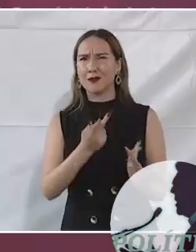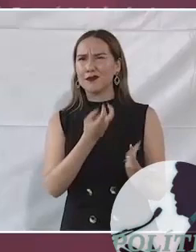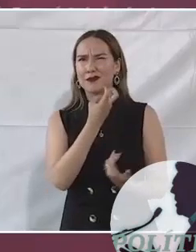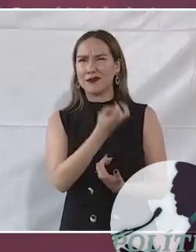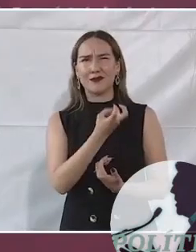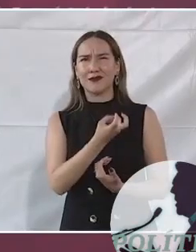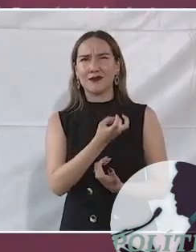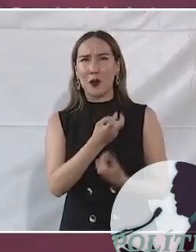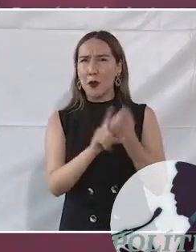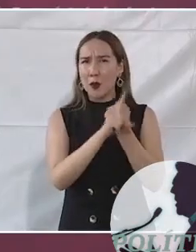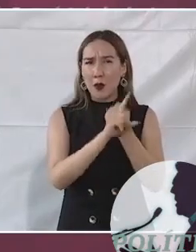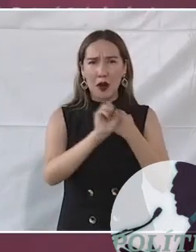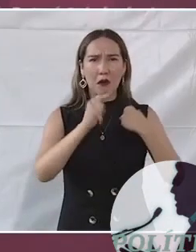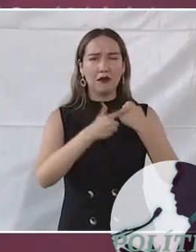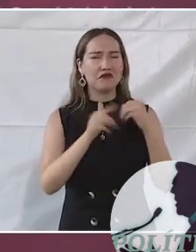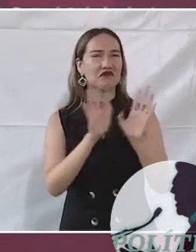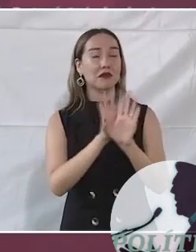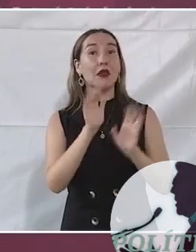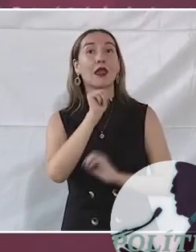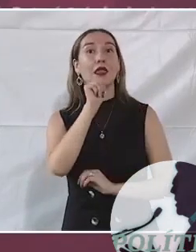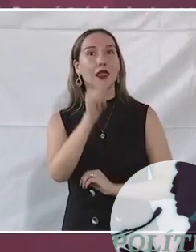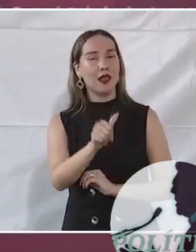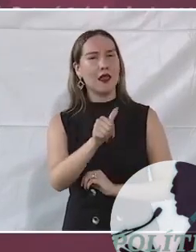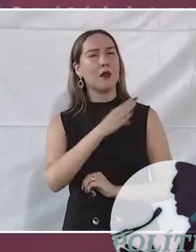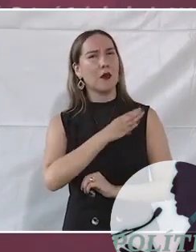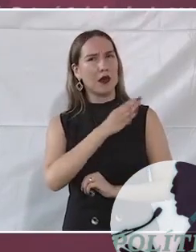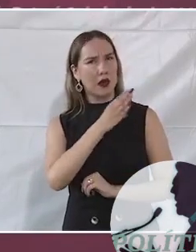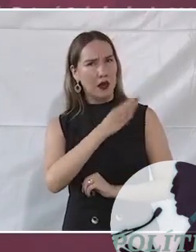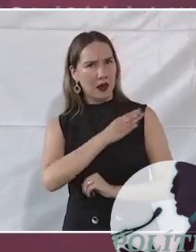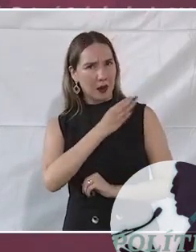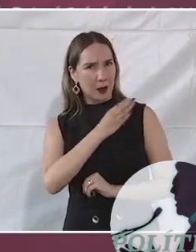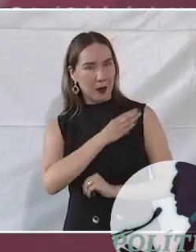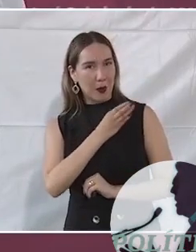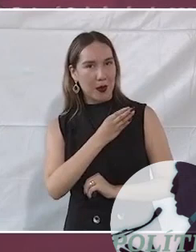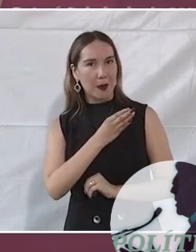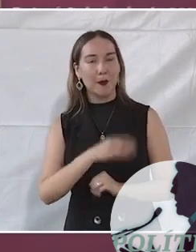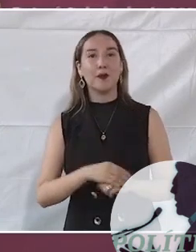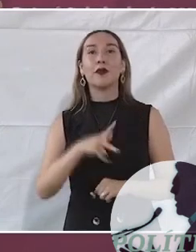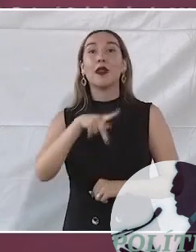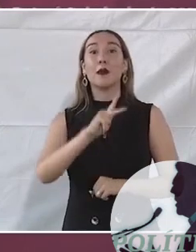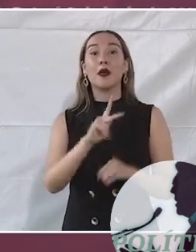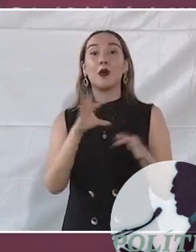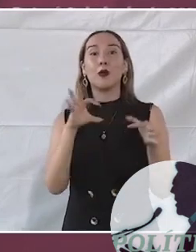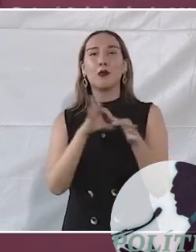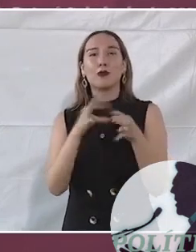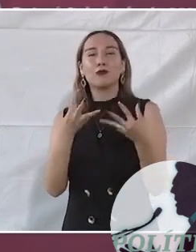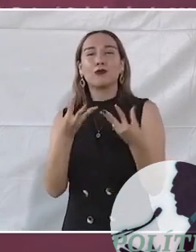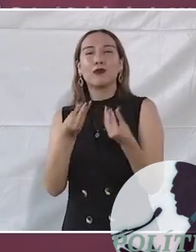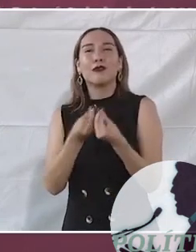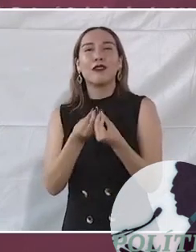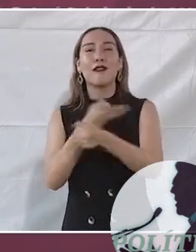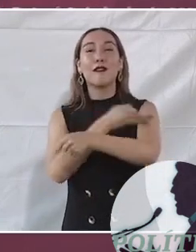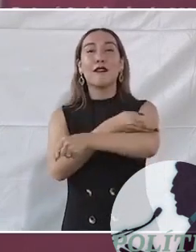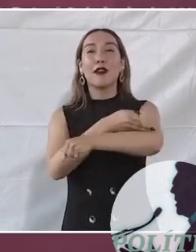muy bueno, porque nos mantiene unidos, la